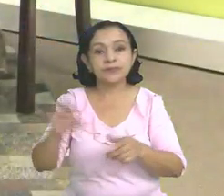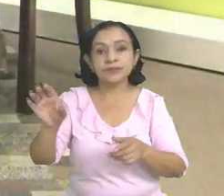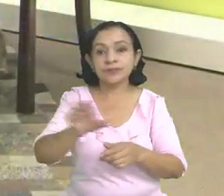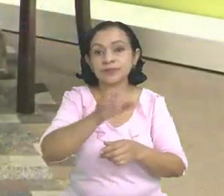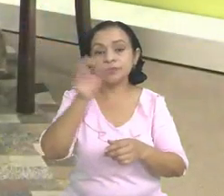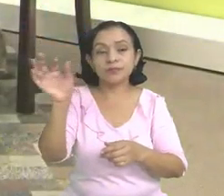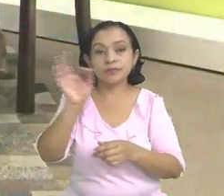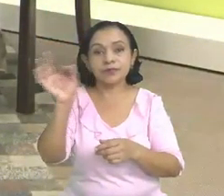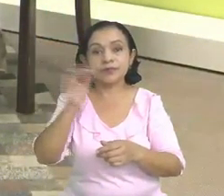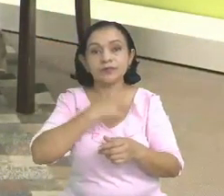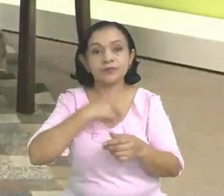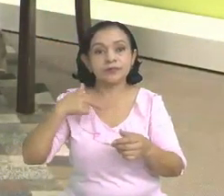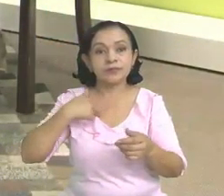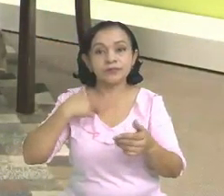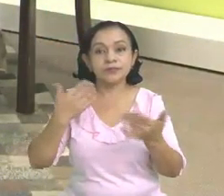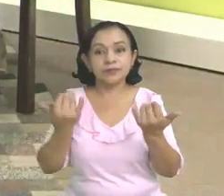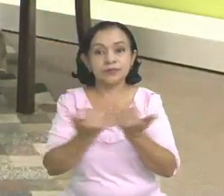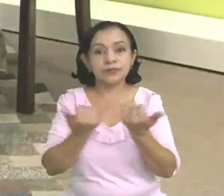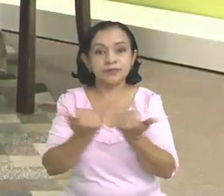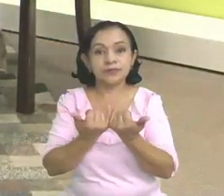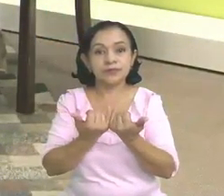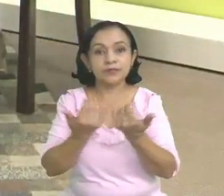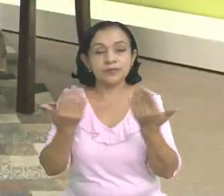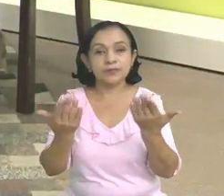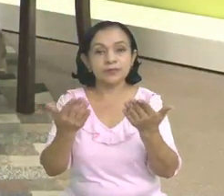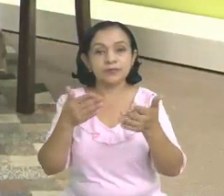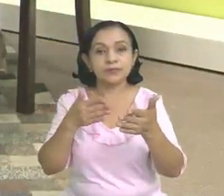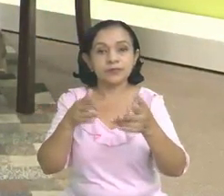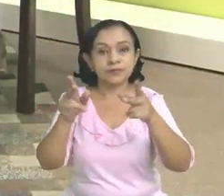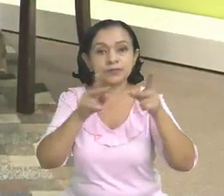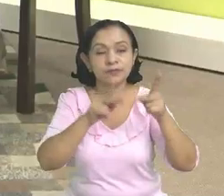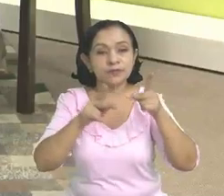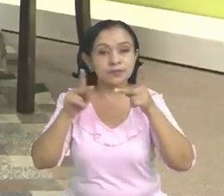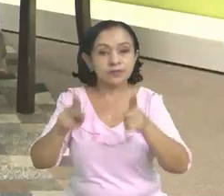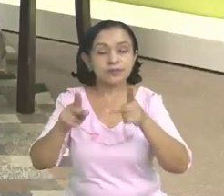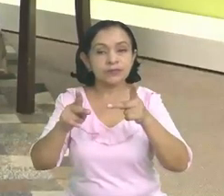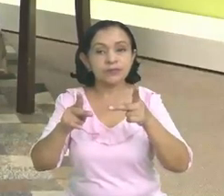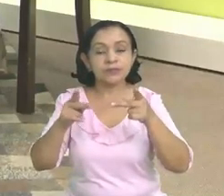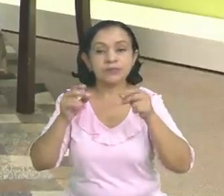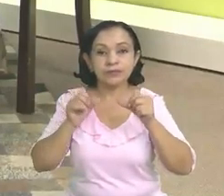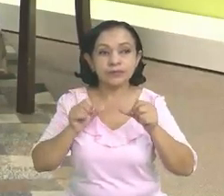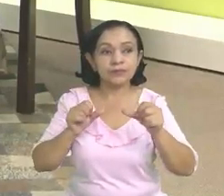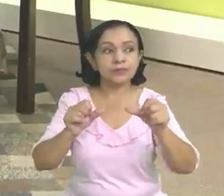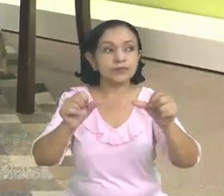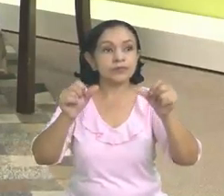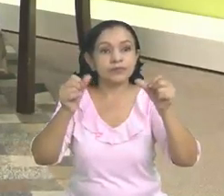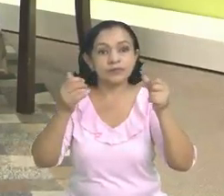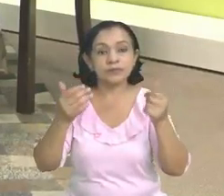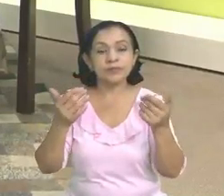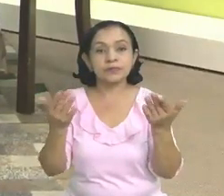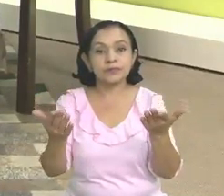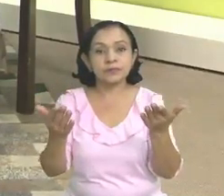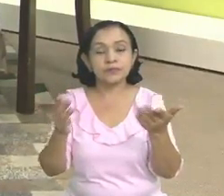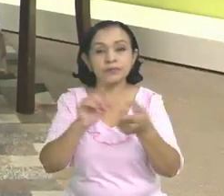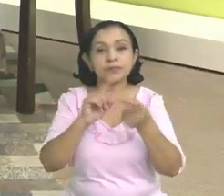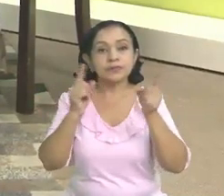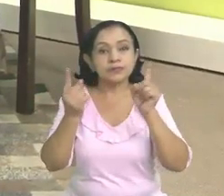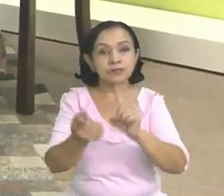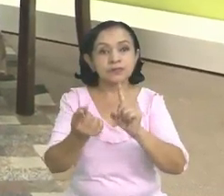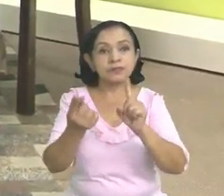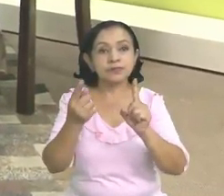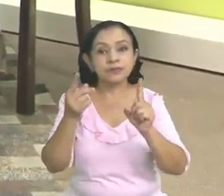tipo de trastornos también son frecuentes en esta etapa? Los trastornos adaptativos, por ejemplo, son bastante frecuentes. Adaptarse a los cambios, los